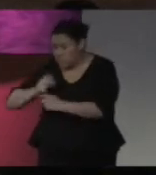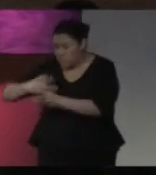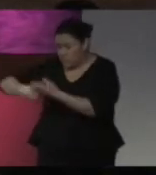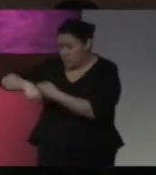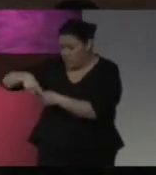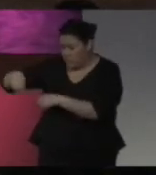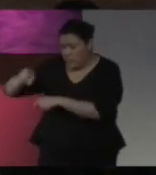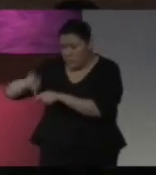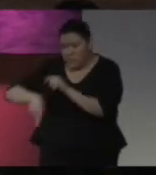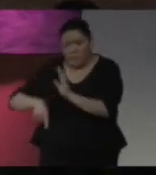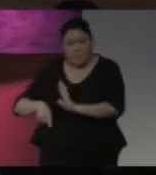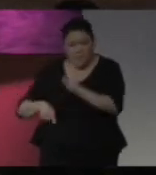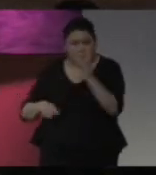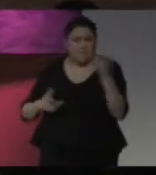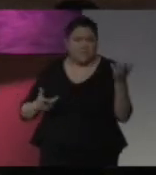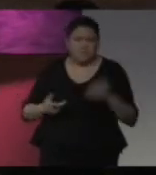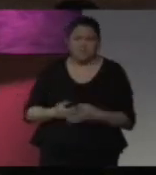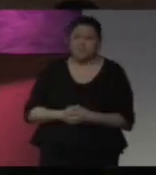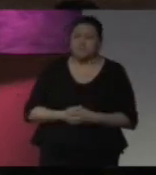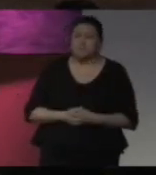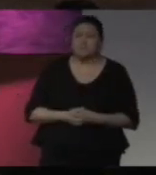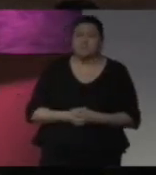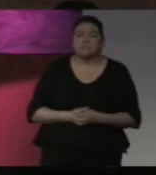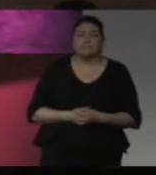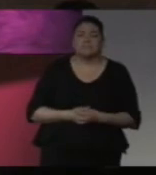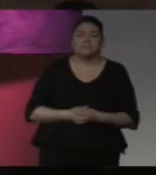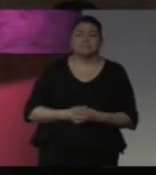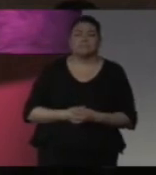autodeterminación de alguna manera. Gracias.